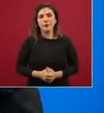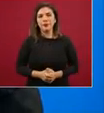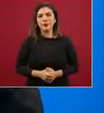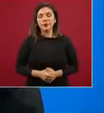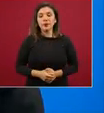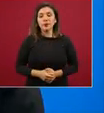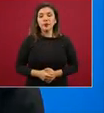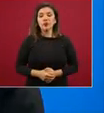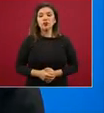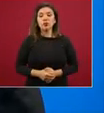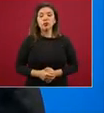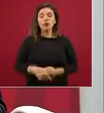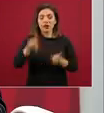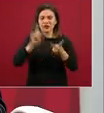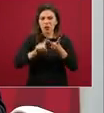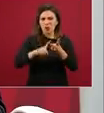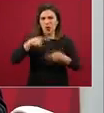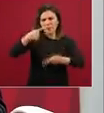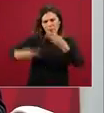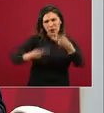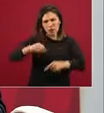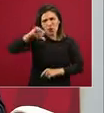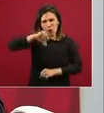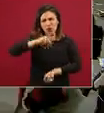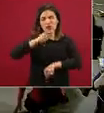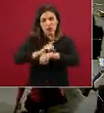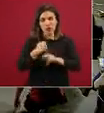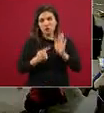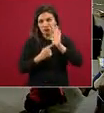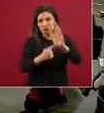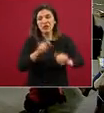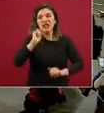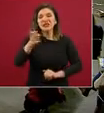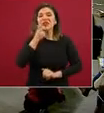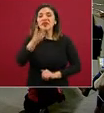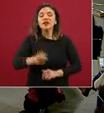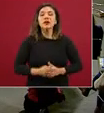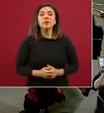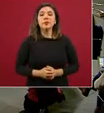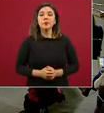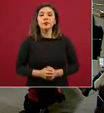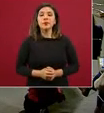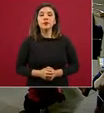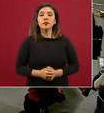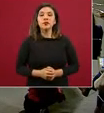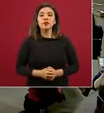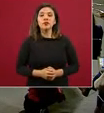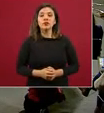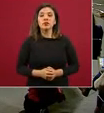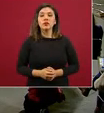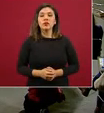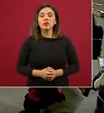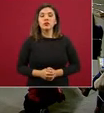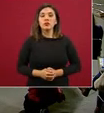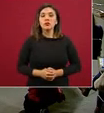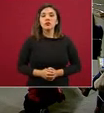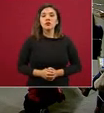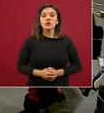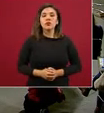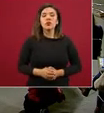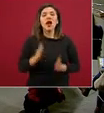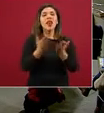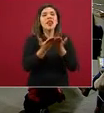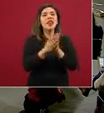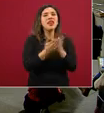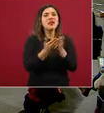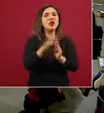La segunda pregunta del día de hoy dice: una pregunta respecto a la entrega de los